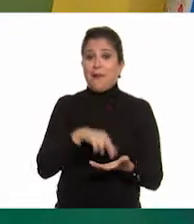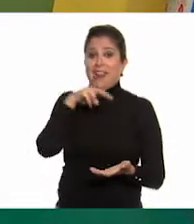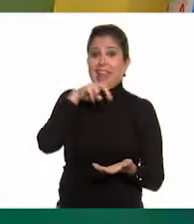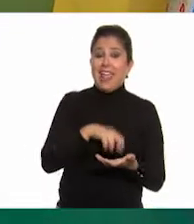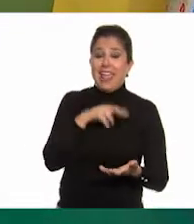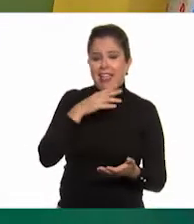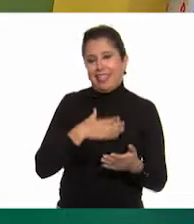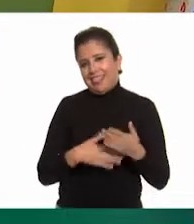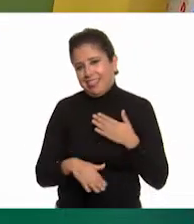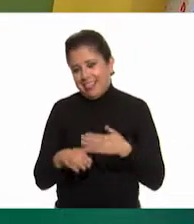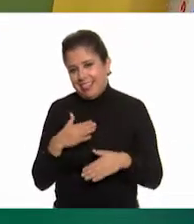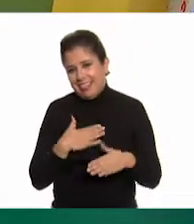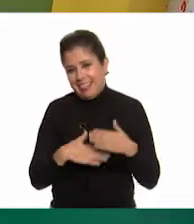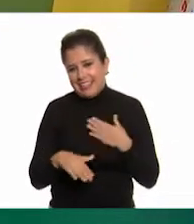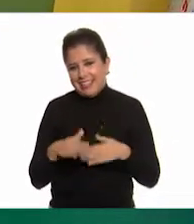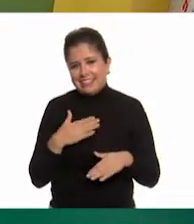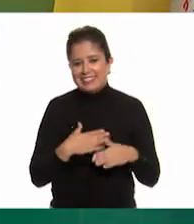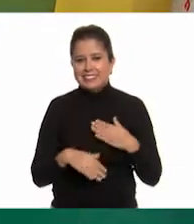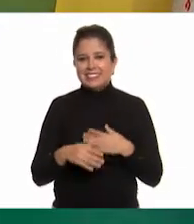me cansé.